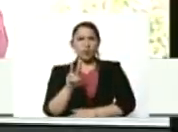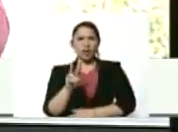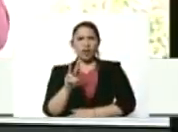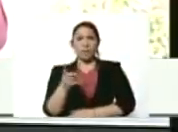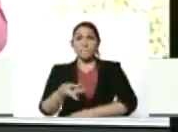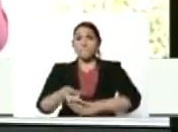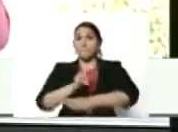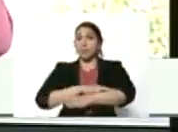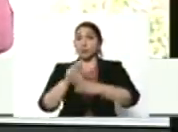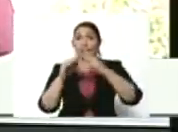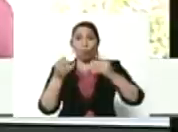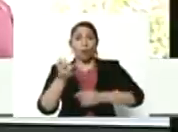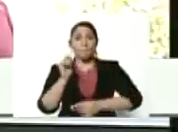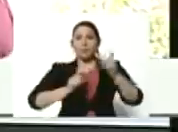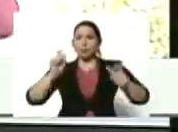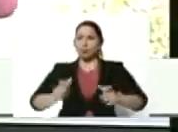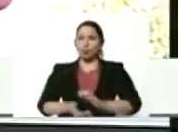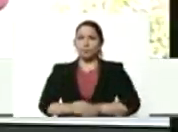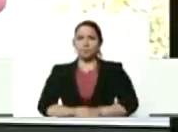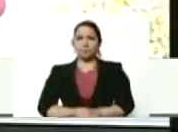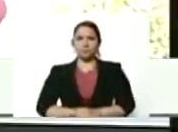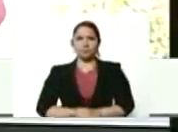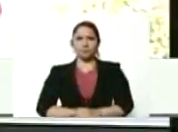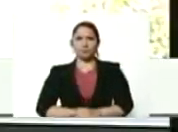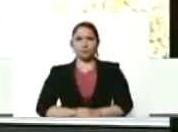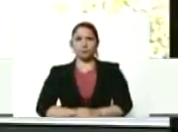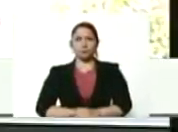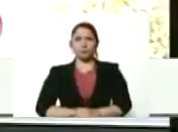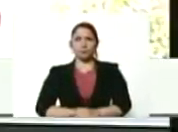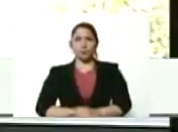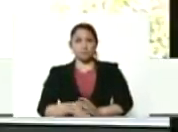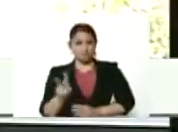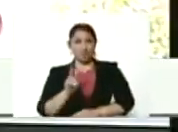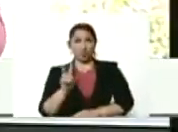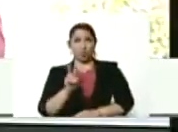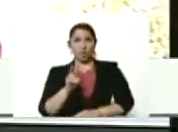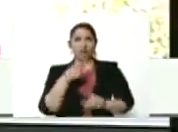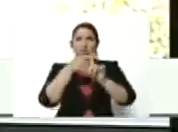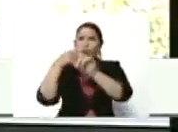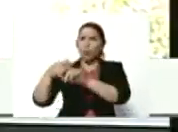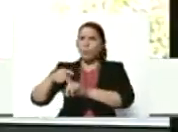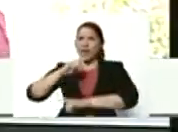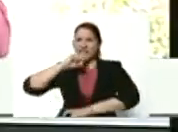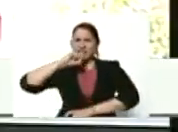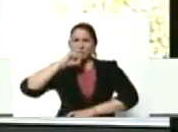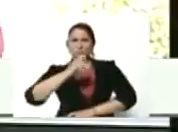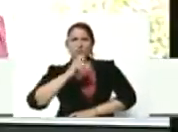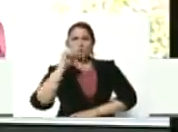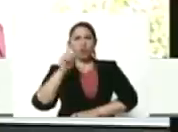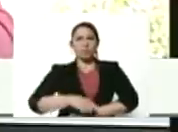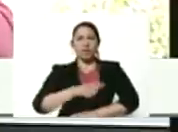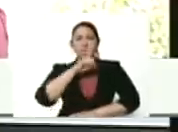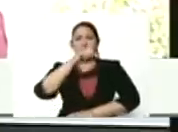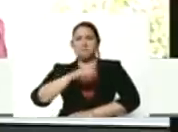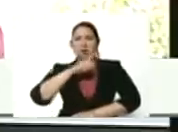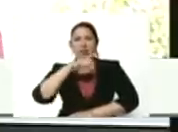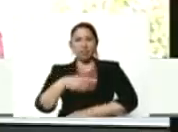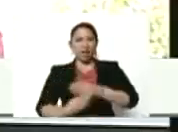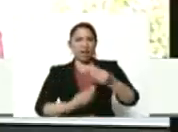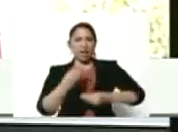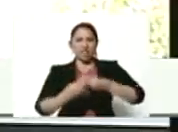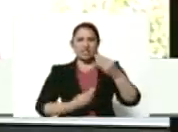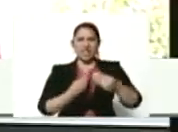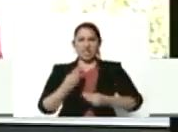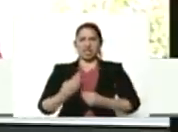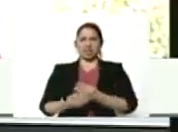todo es que hay gente en Venezuela que se suma al egoísmo, a la maldad, a los